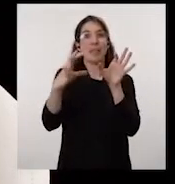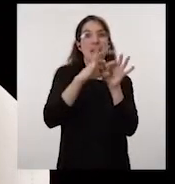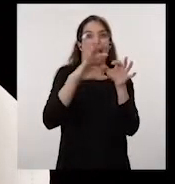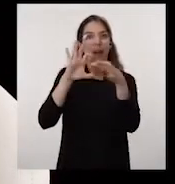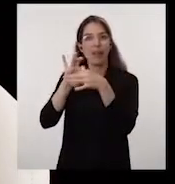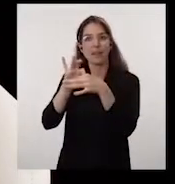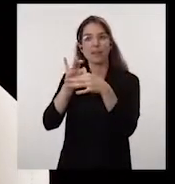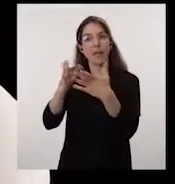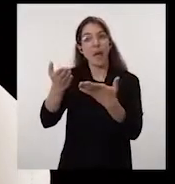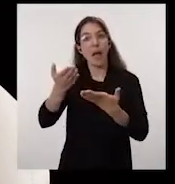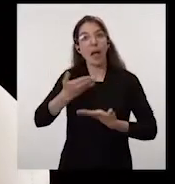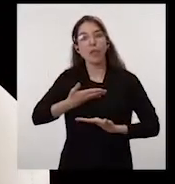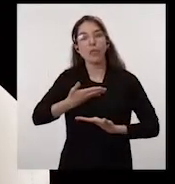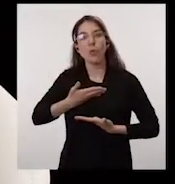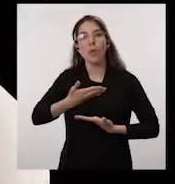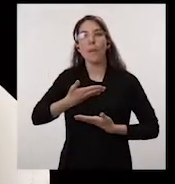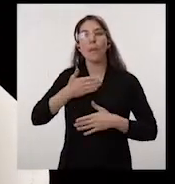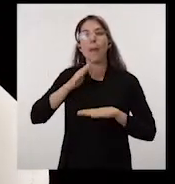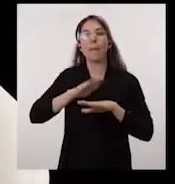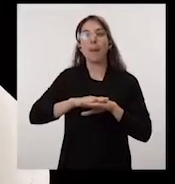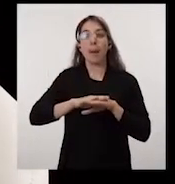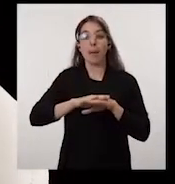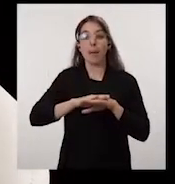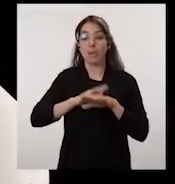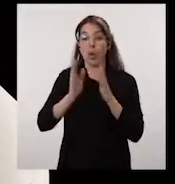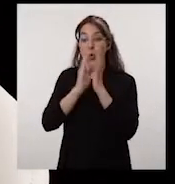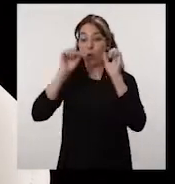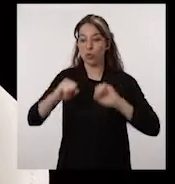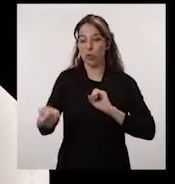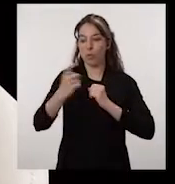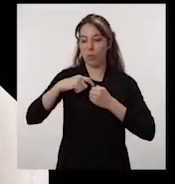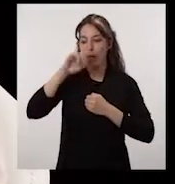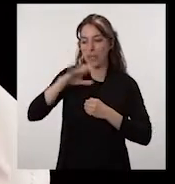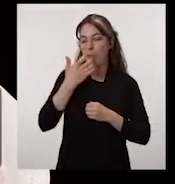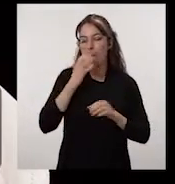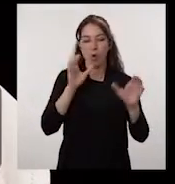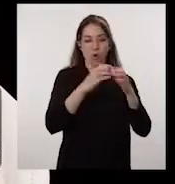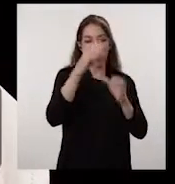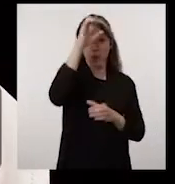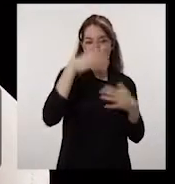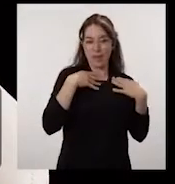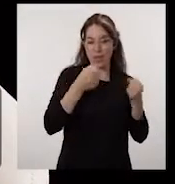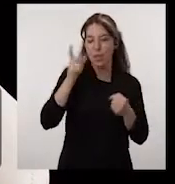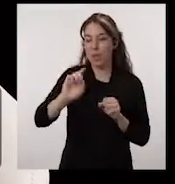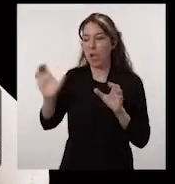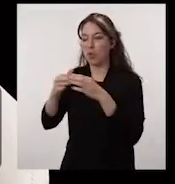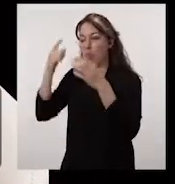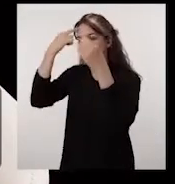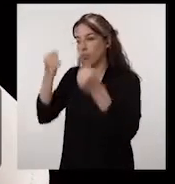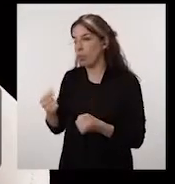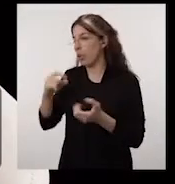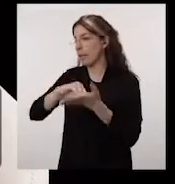que nos han permitido poner en contacto en un mismo consorcio a grupos de ciencias de la salud con